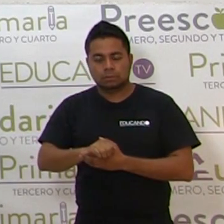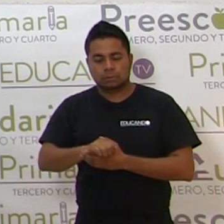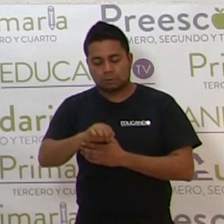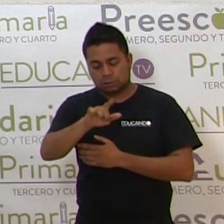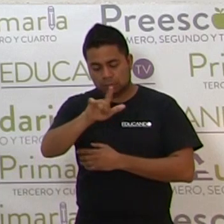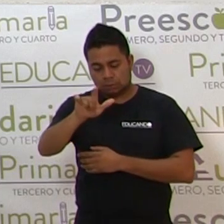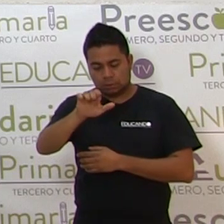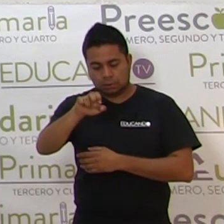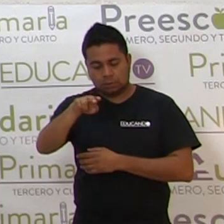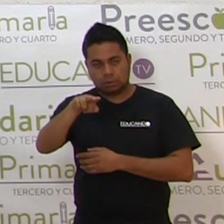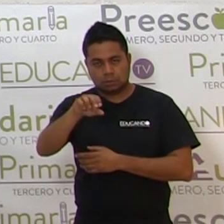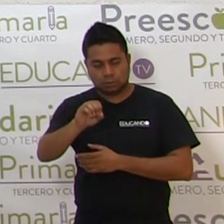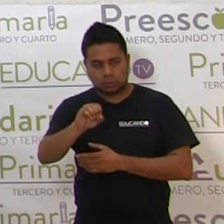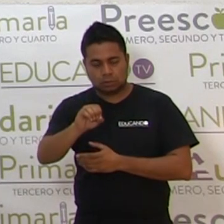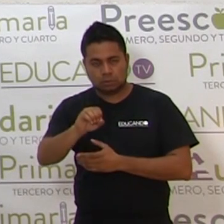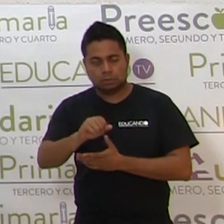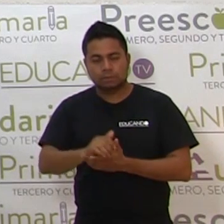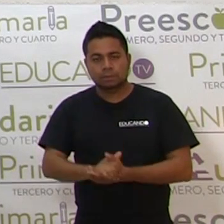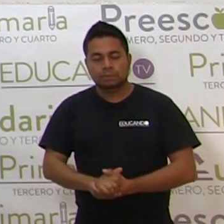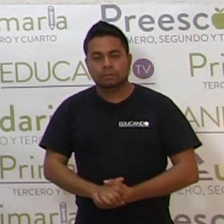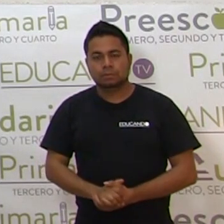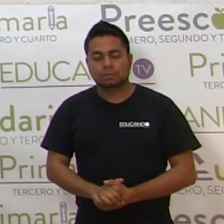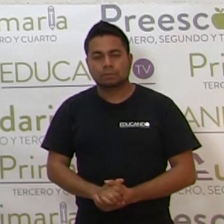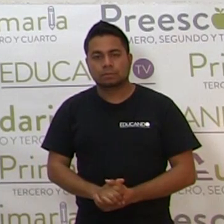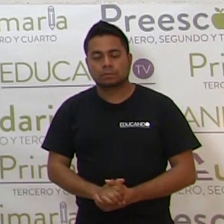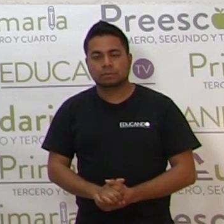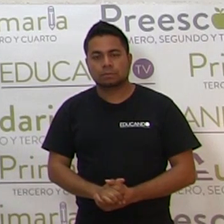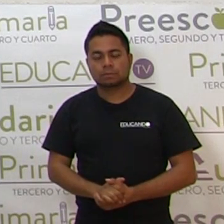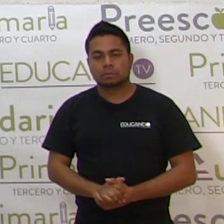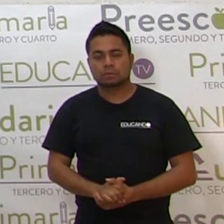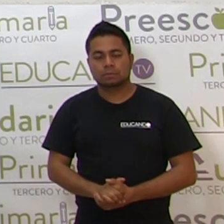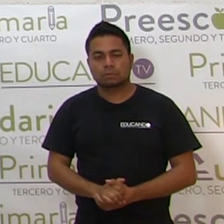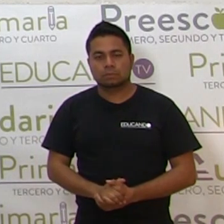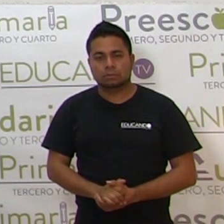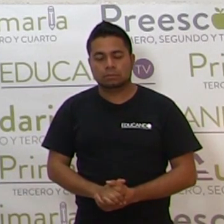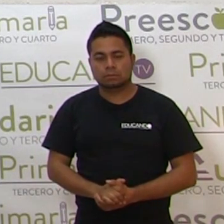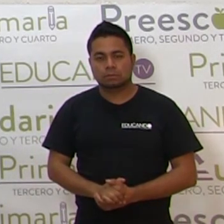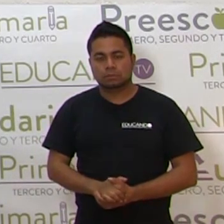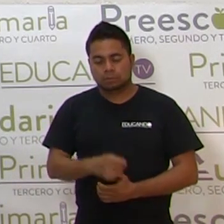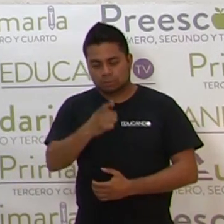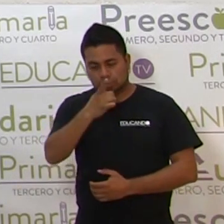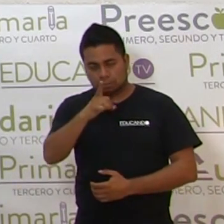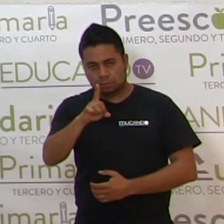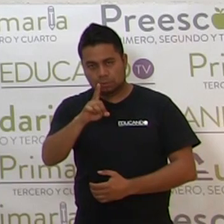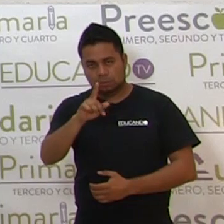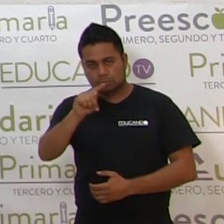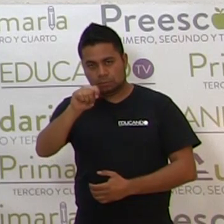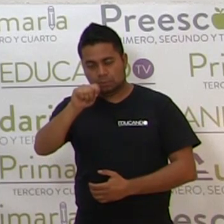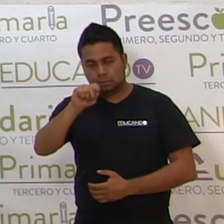llenó, bien, de su